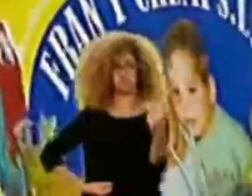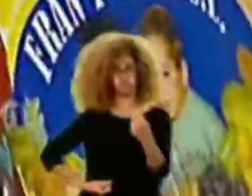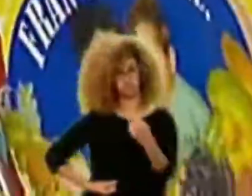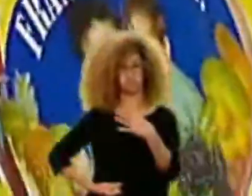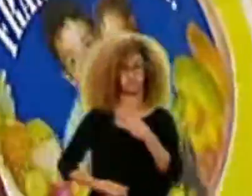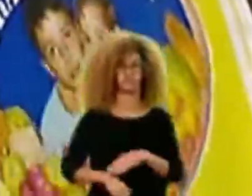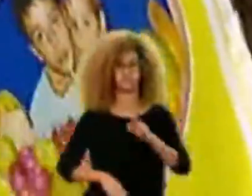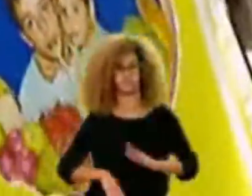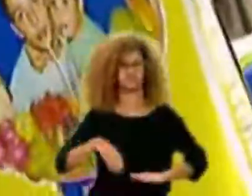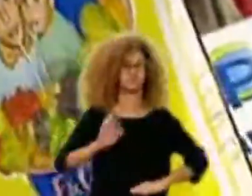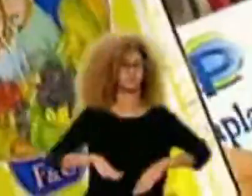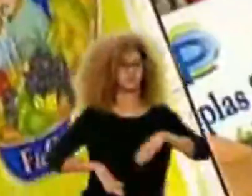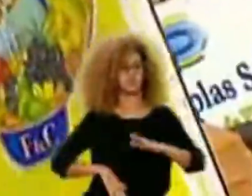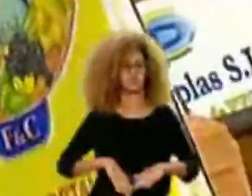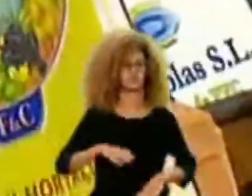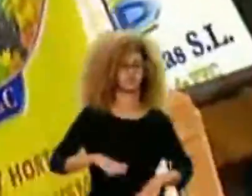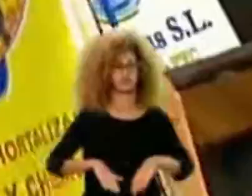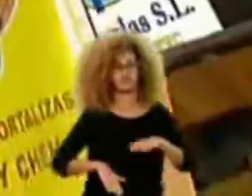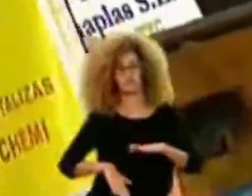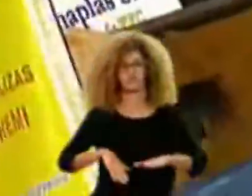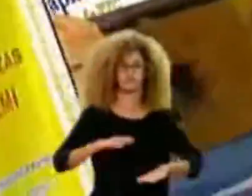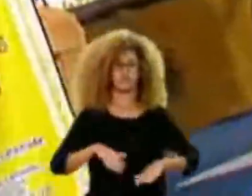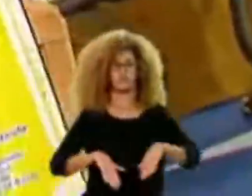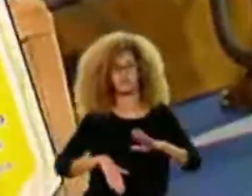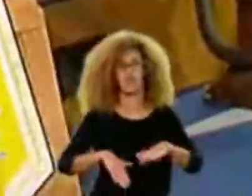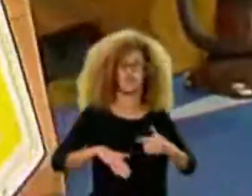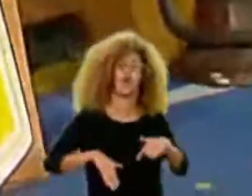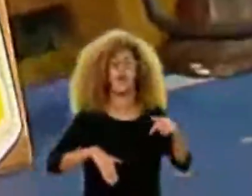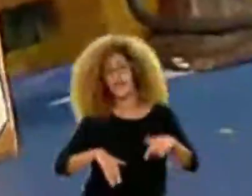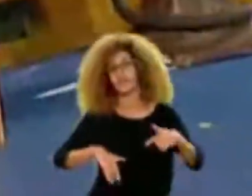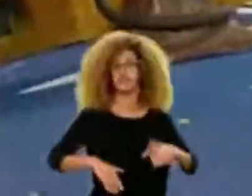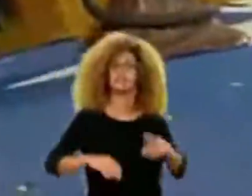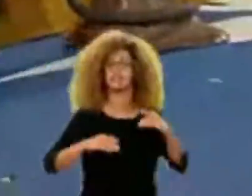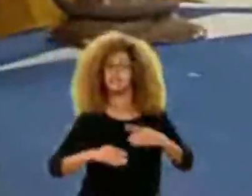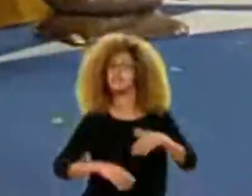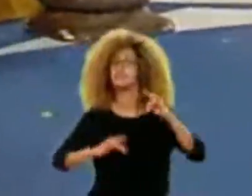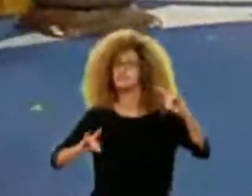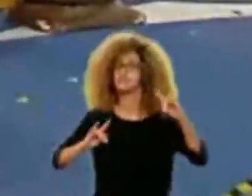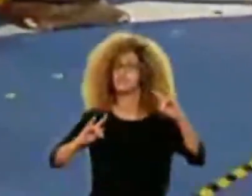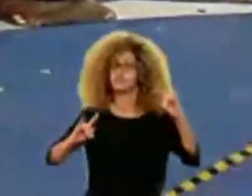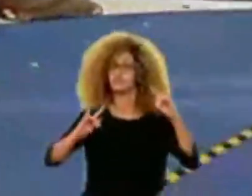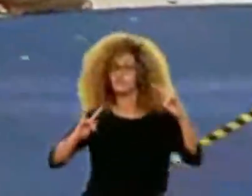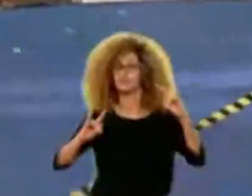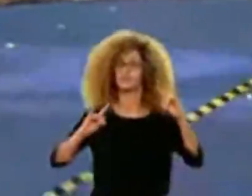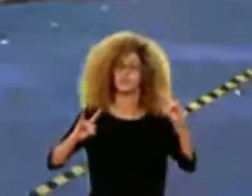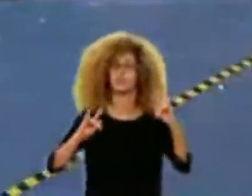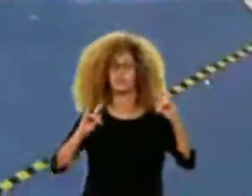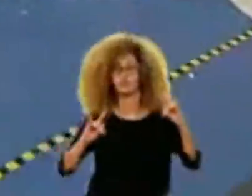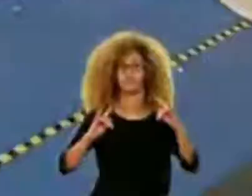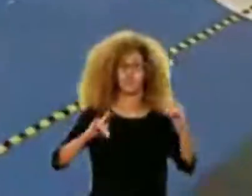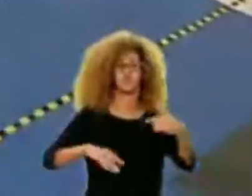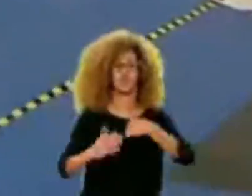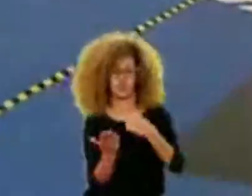ser. Y en cambio en la huevera al darme suena así. Tengo este